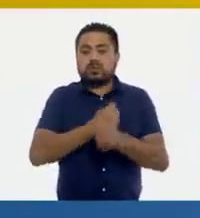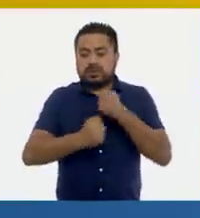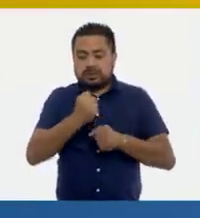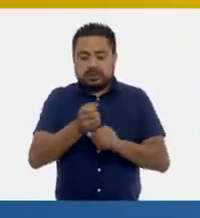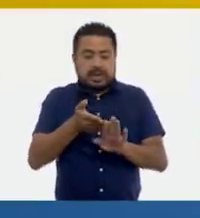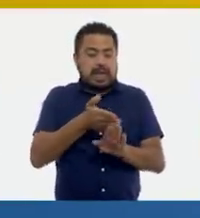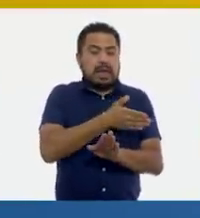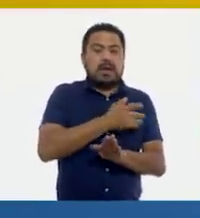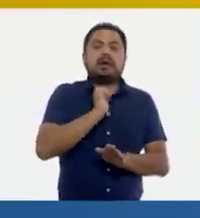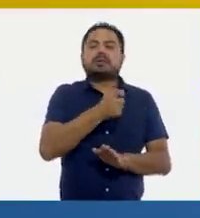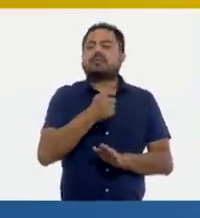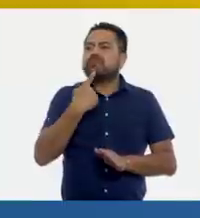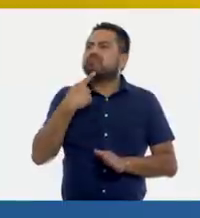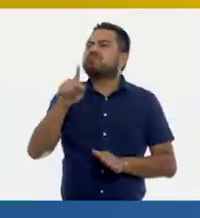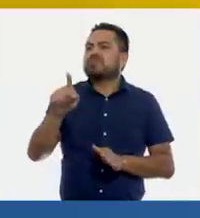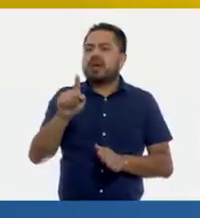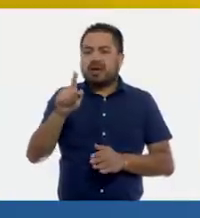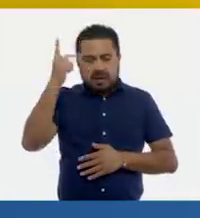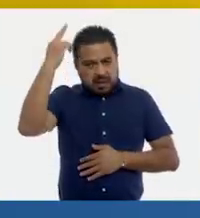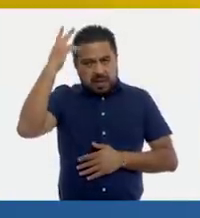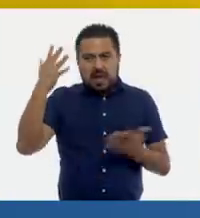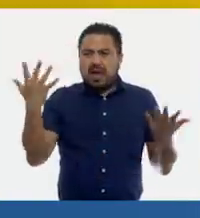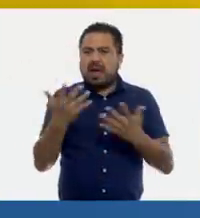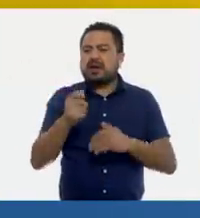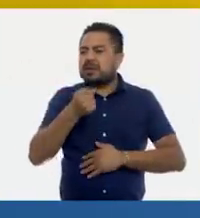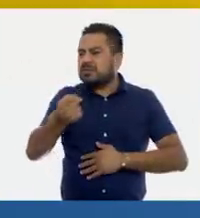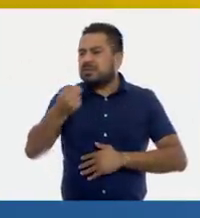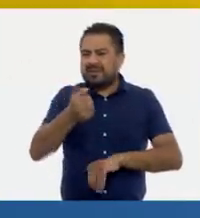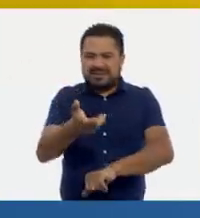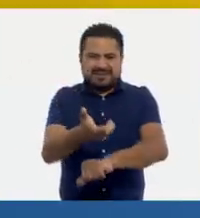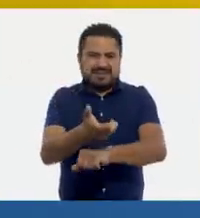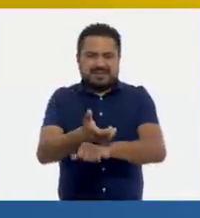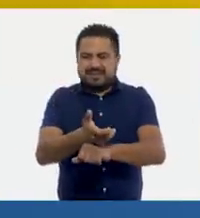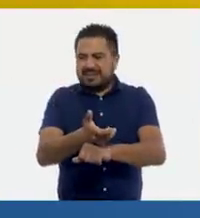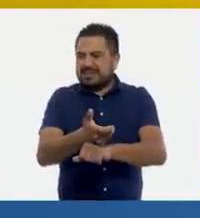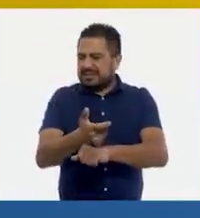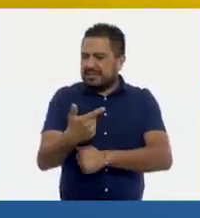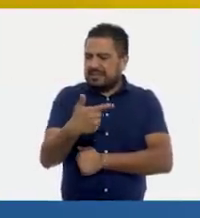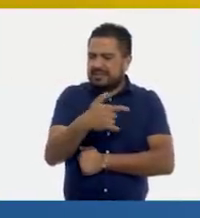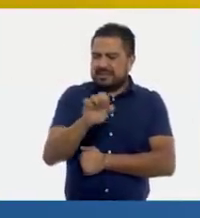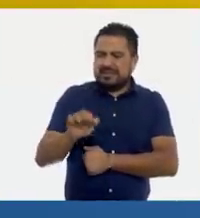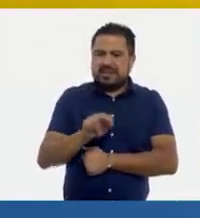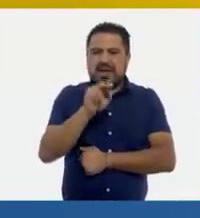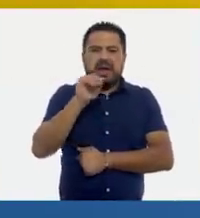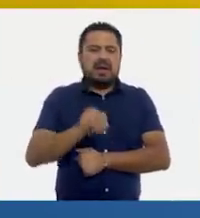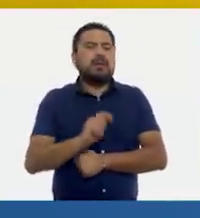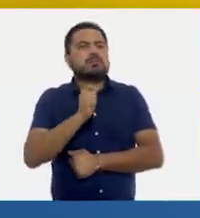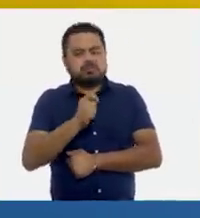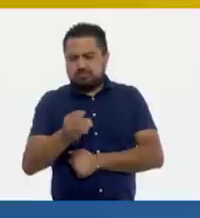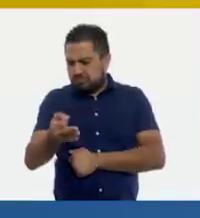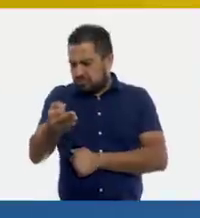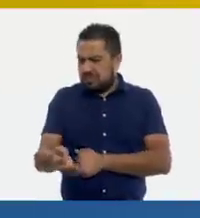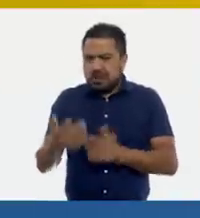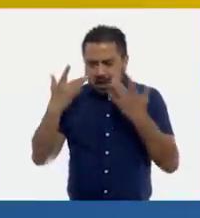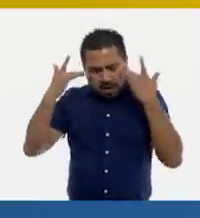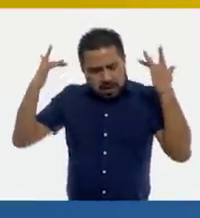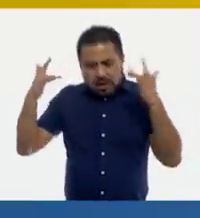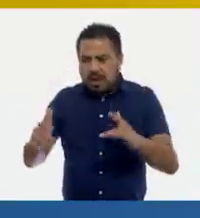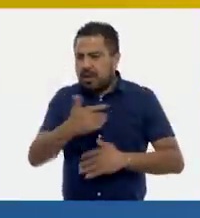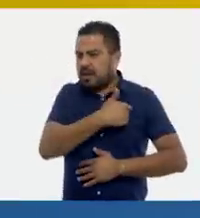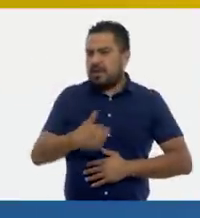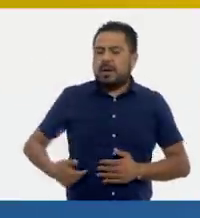antes, las declaraciones que Díaz había hecho al periodista norteamericano James Creelman sobre estar dispuesto a dejar la presidencia